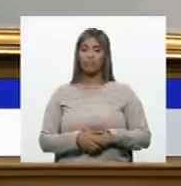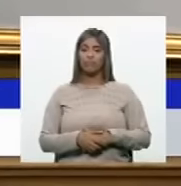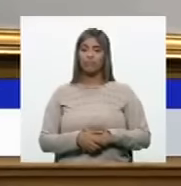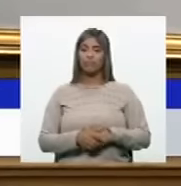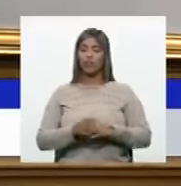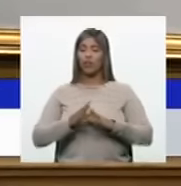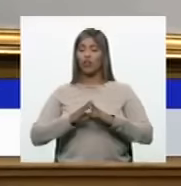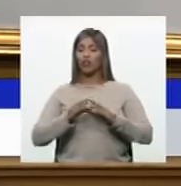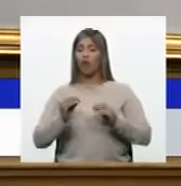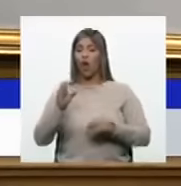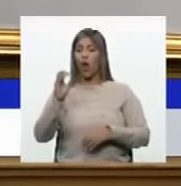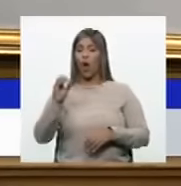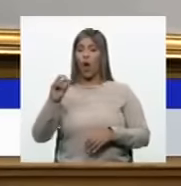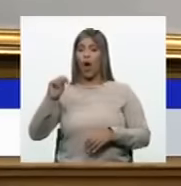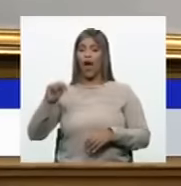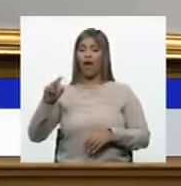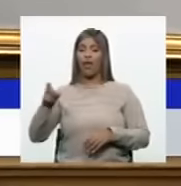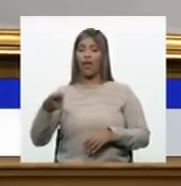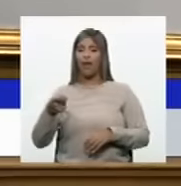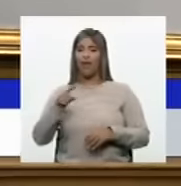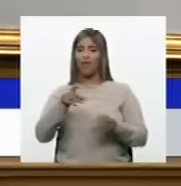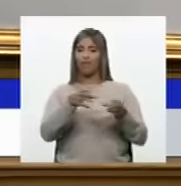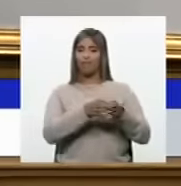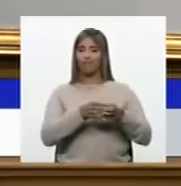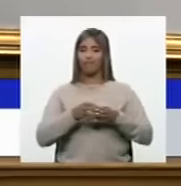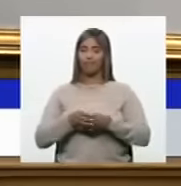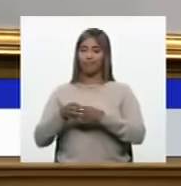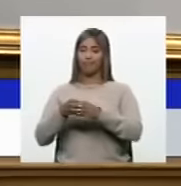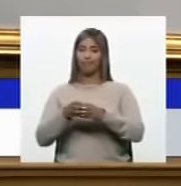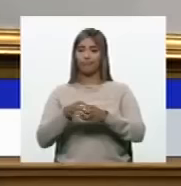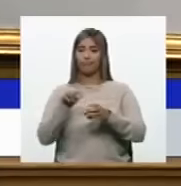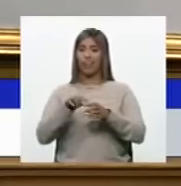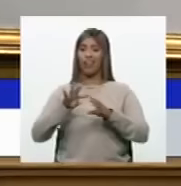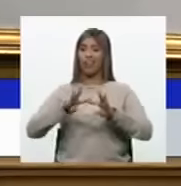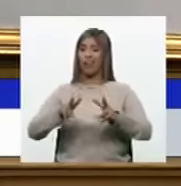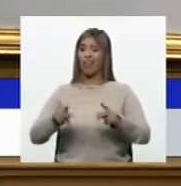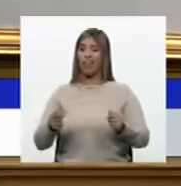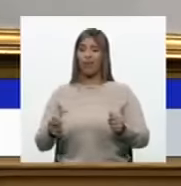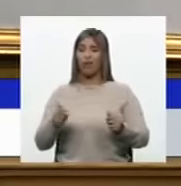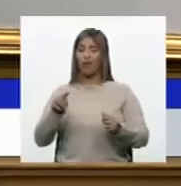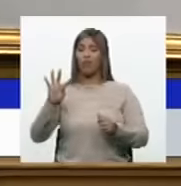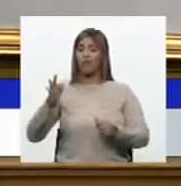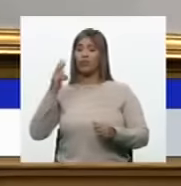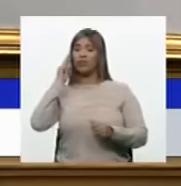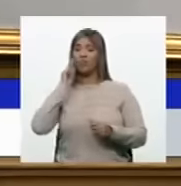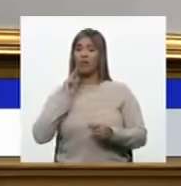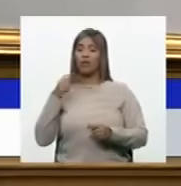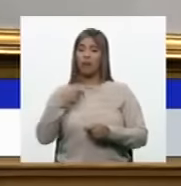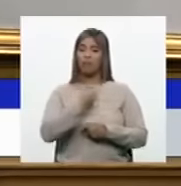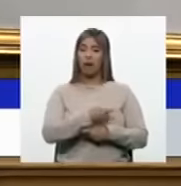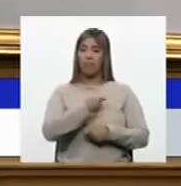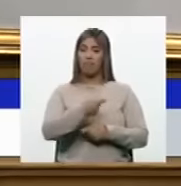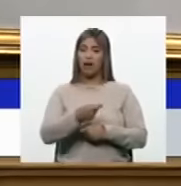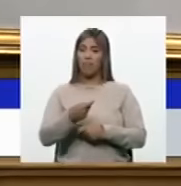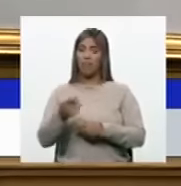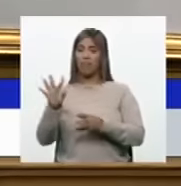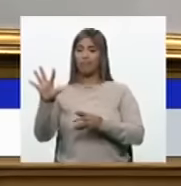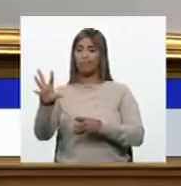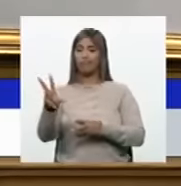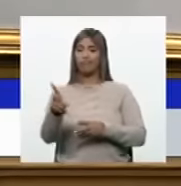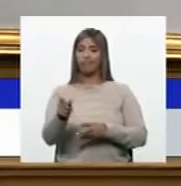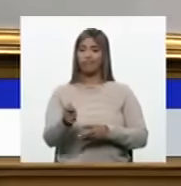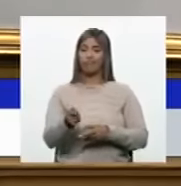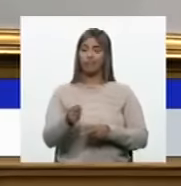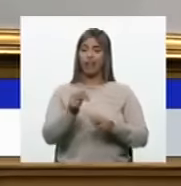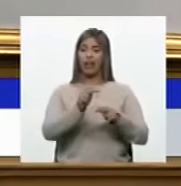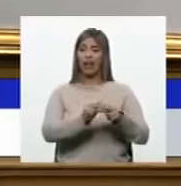Todas esas ONG, delincuentes, ladronas, conspiradoras, que recibieron dinero de la Fundación Simón Bolívar, le quitaron el dinero a